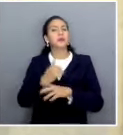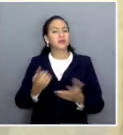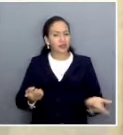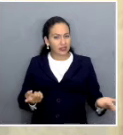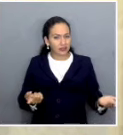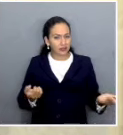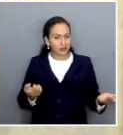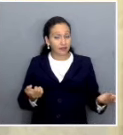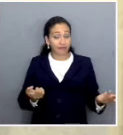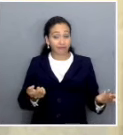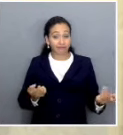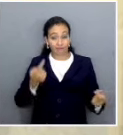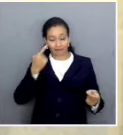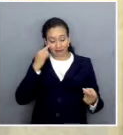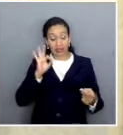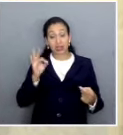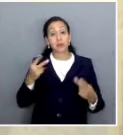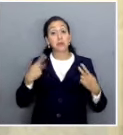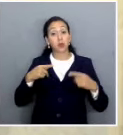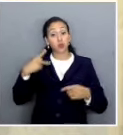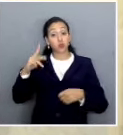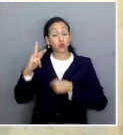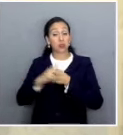Situación económica en los países de origen,